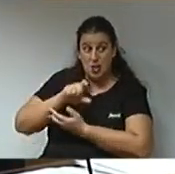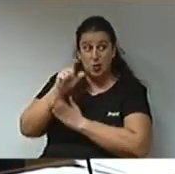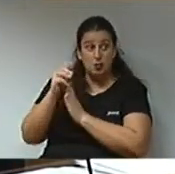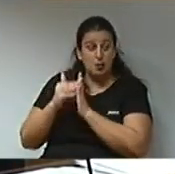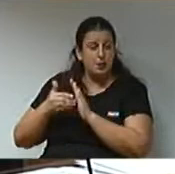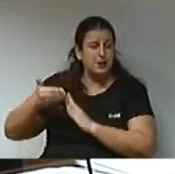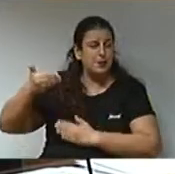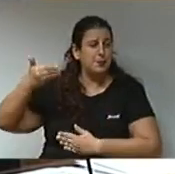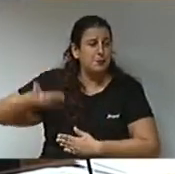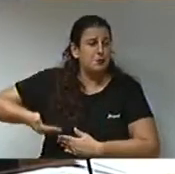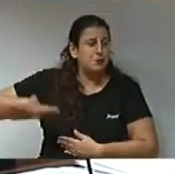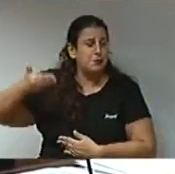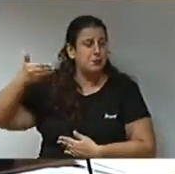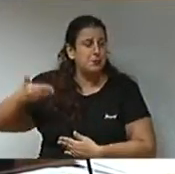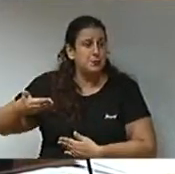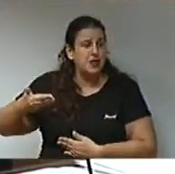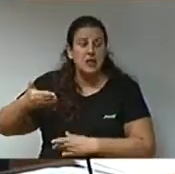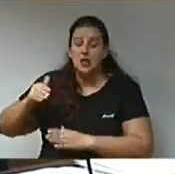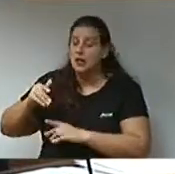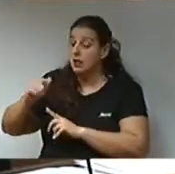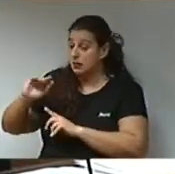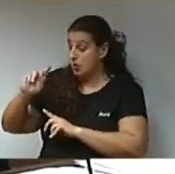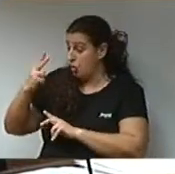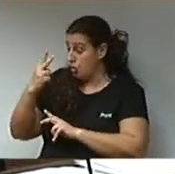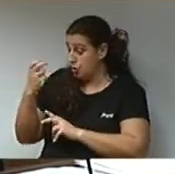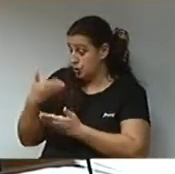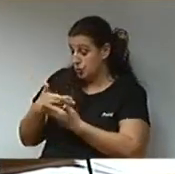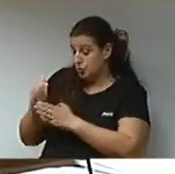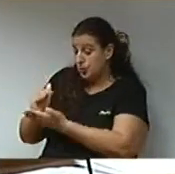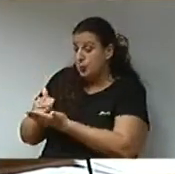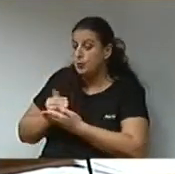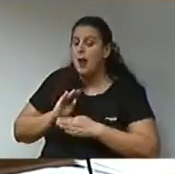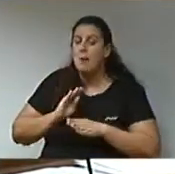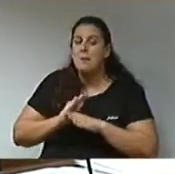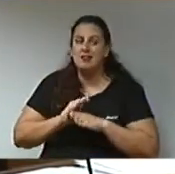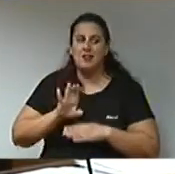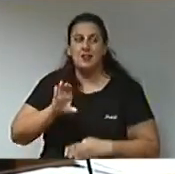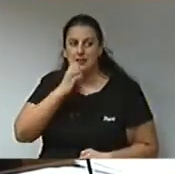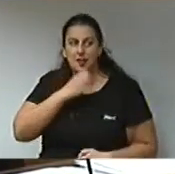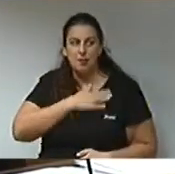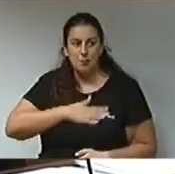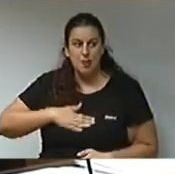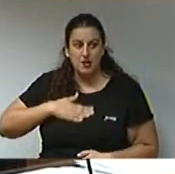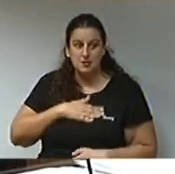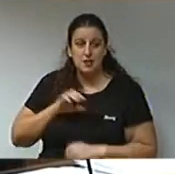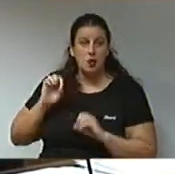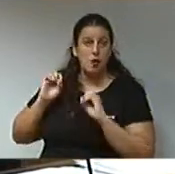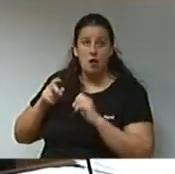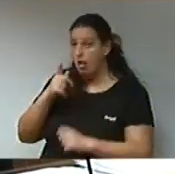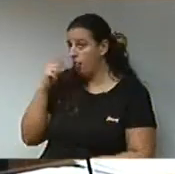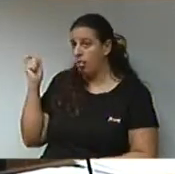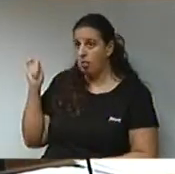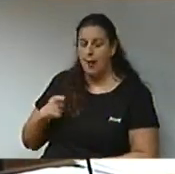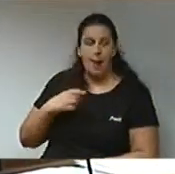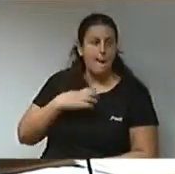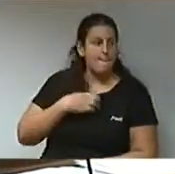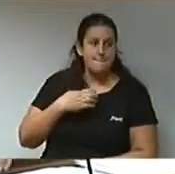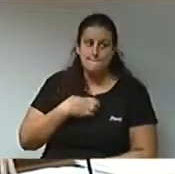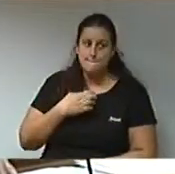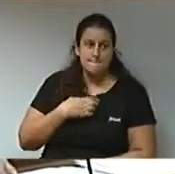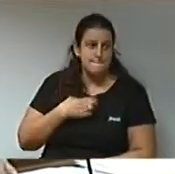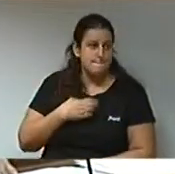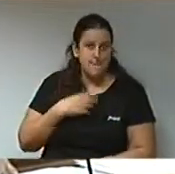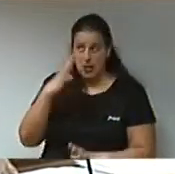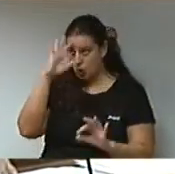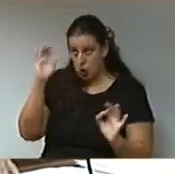ser fundamentales pues, para mantener el estado de bienestar. Y no podemos renunciar a esos recursos, no podemos renunciar, no tiene ningún